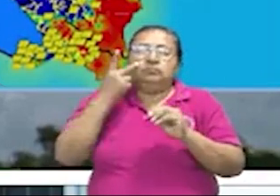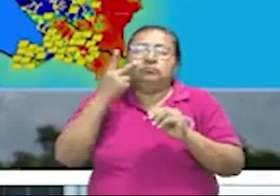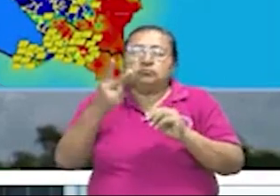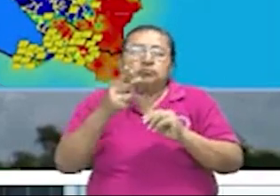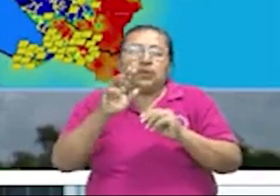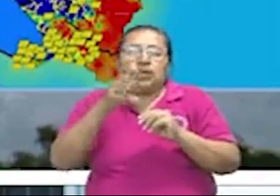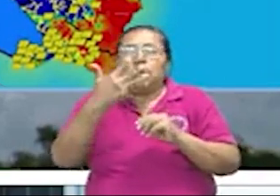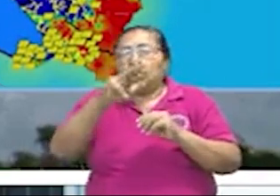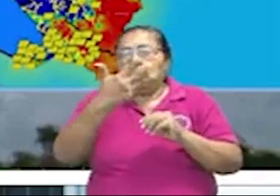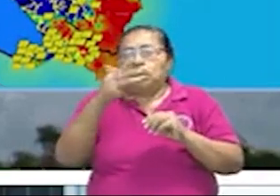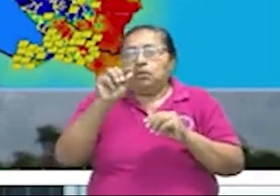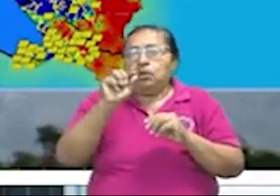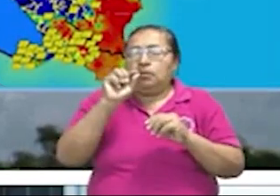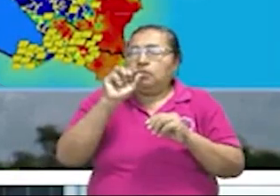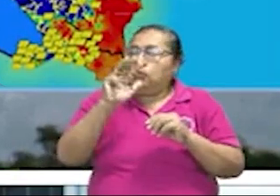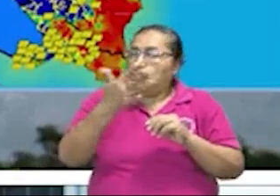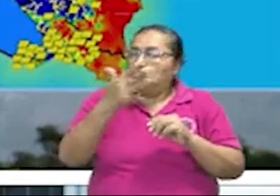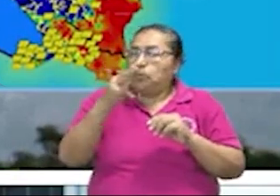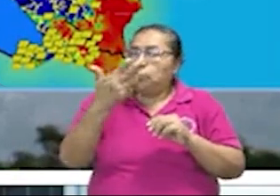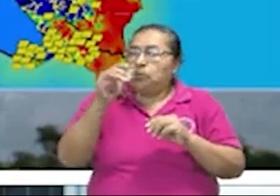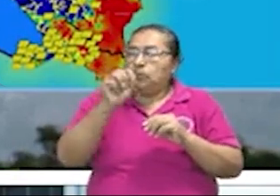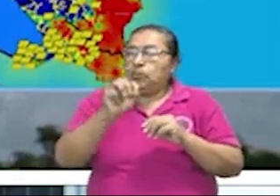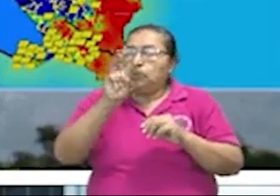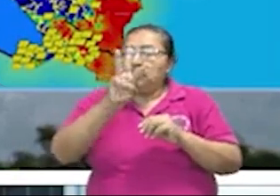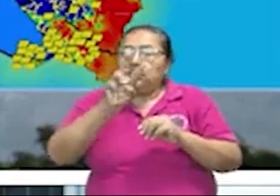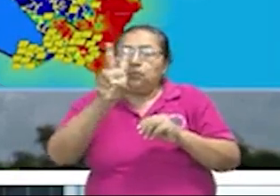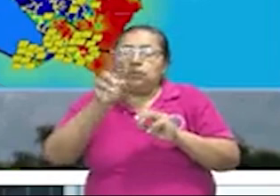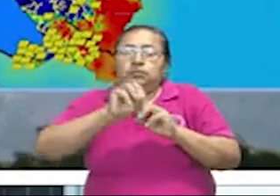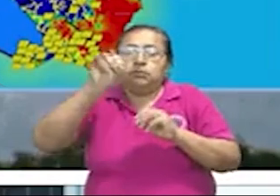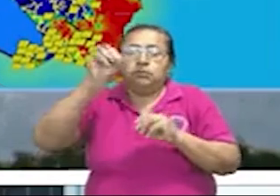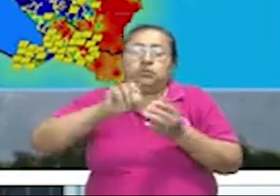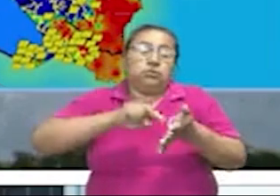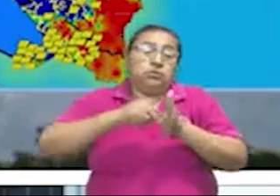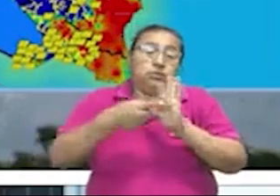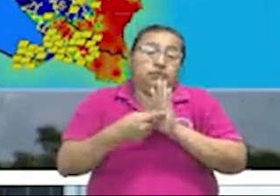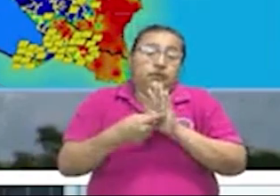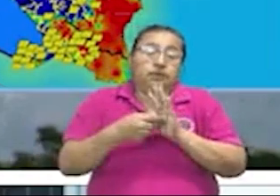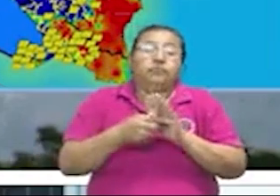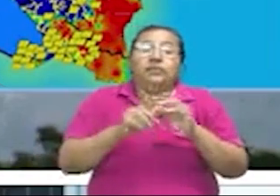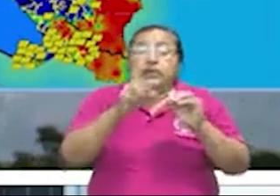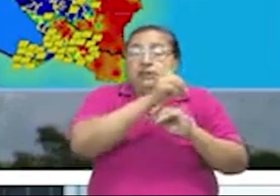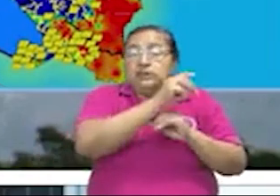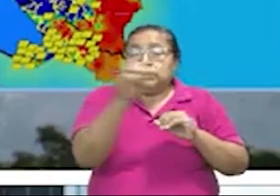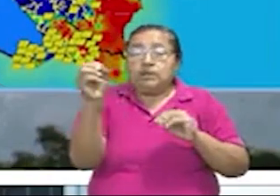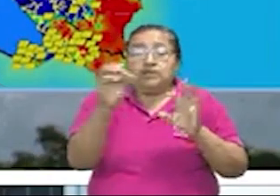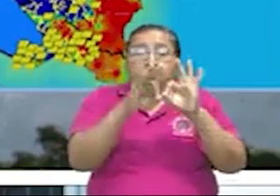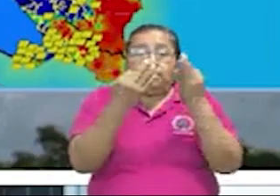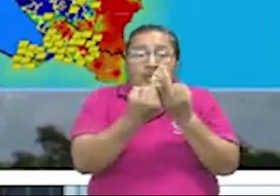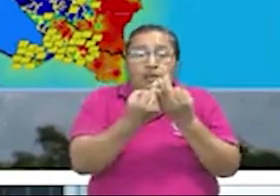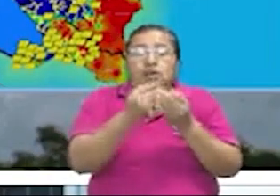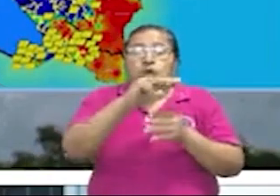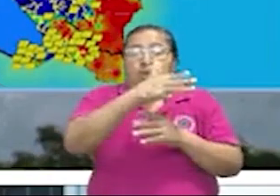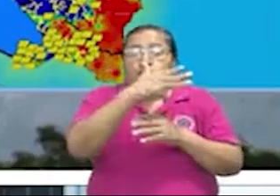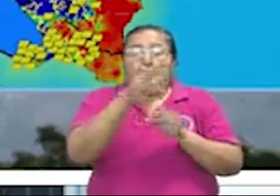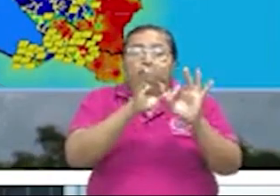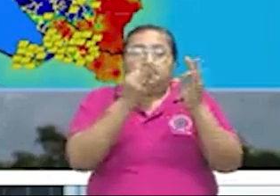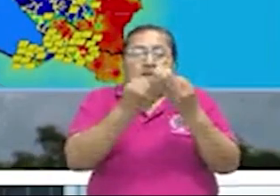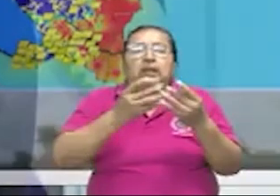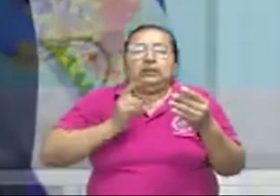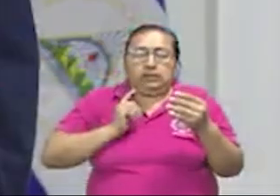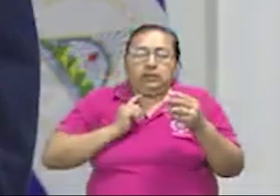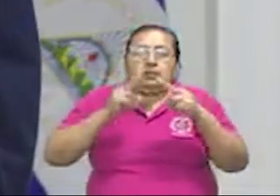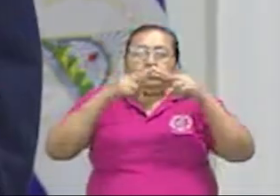de 99.32%, lo que significa que de cada 100 familias, 99 familias tienen energía